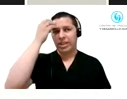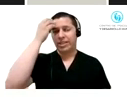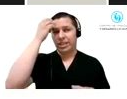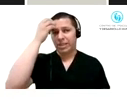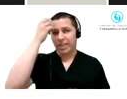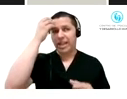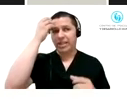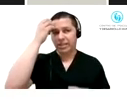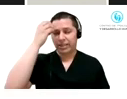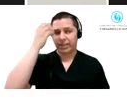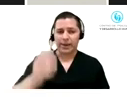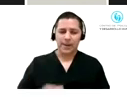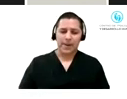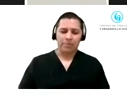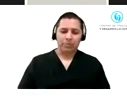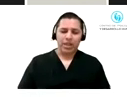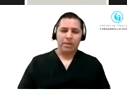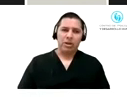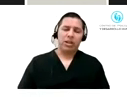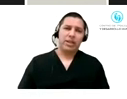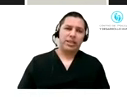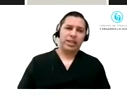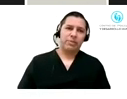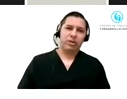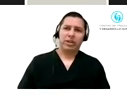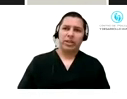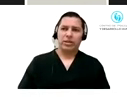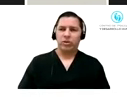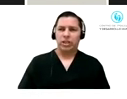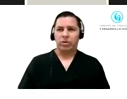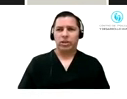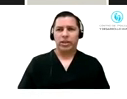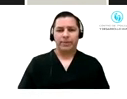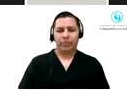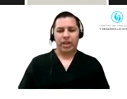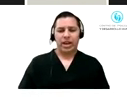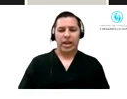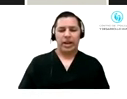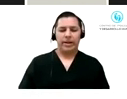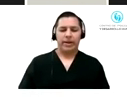de violencia, temas de crianza, etcétera. Pero también decir que el micromachismo responde